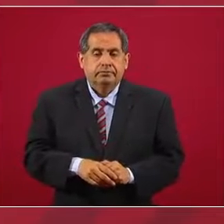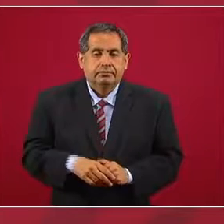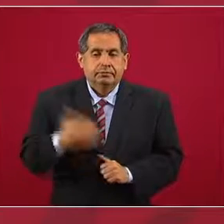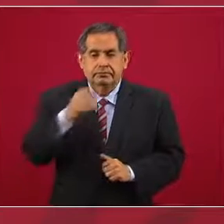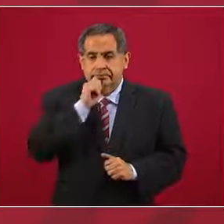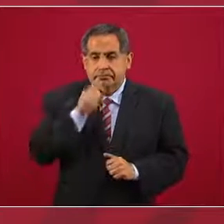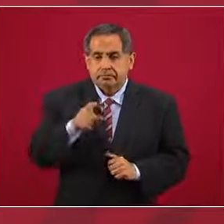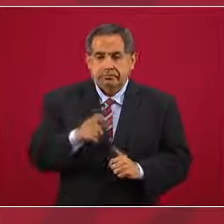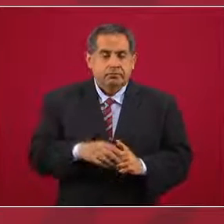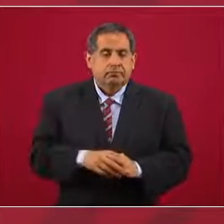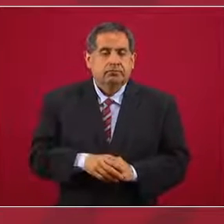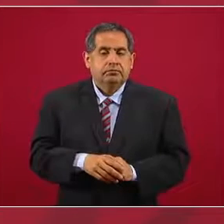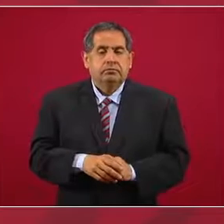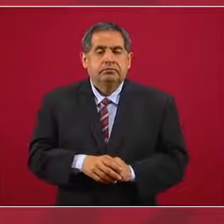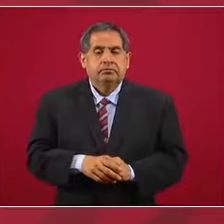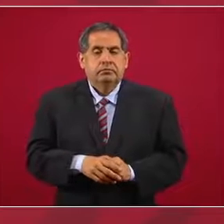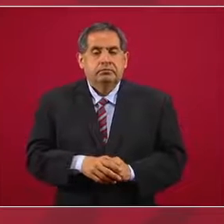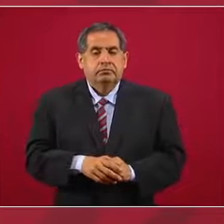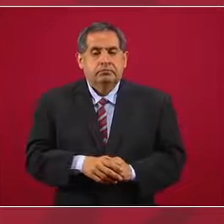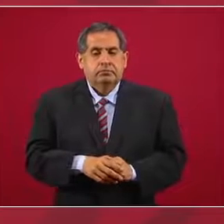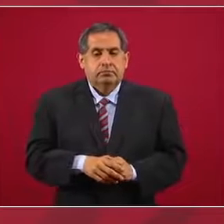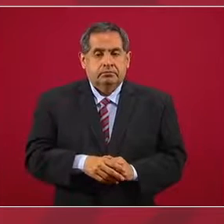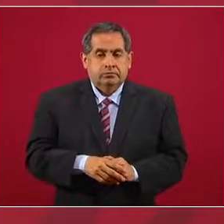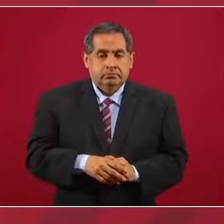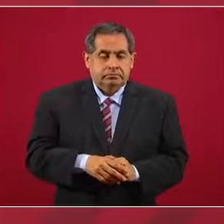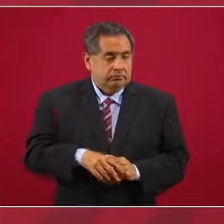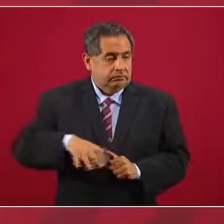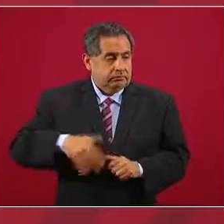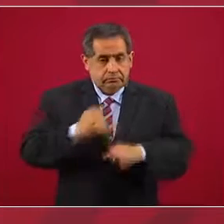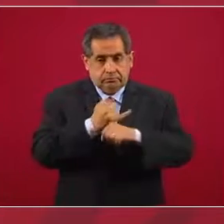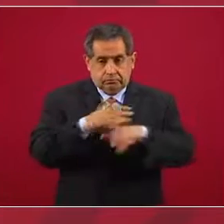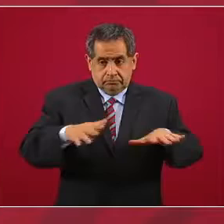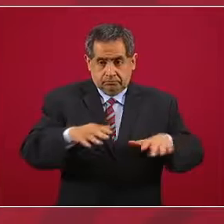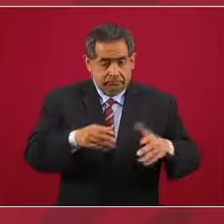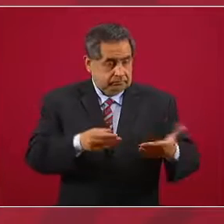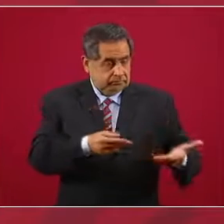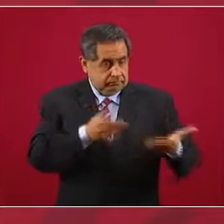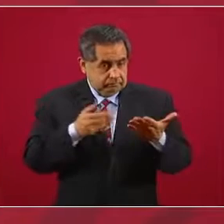y según la información que se tiene,